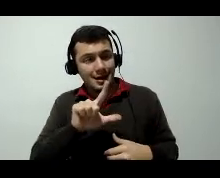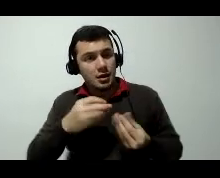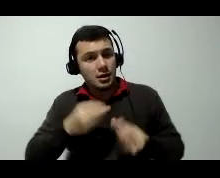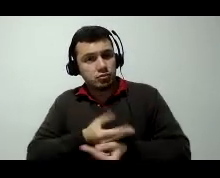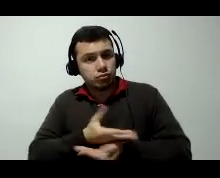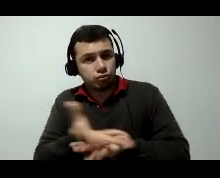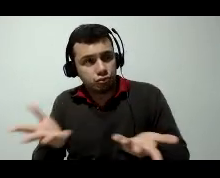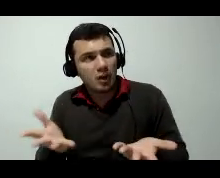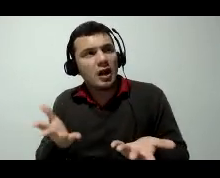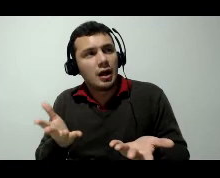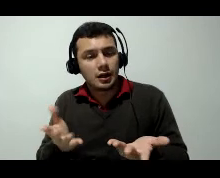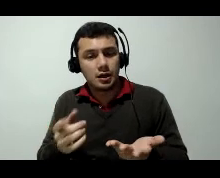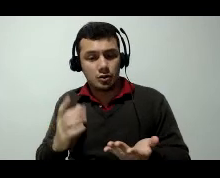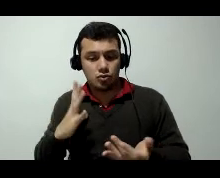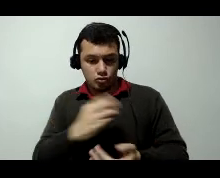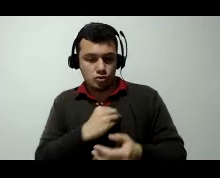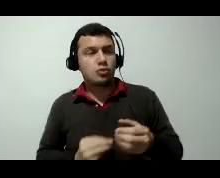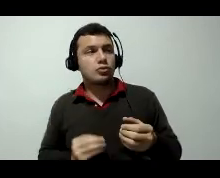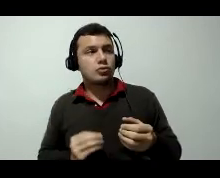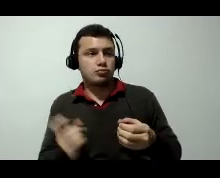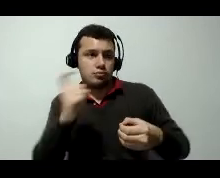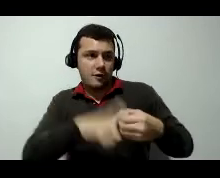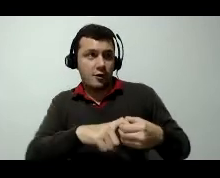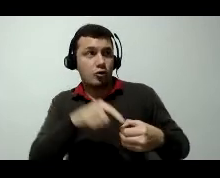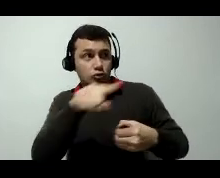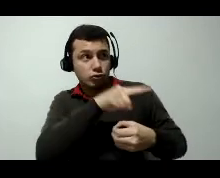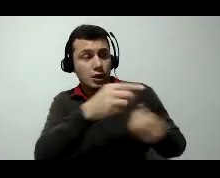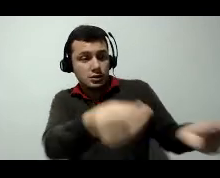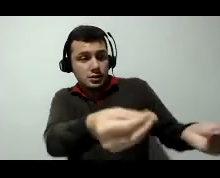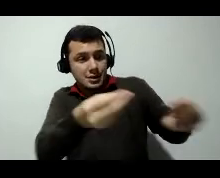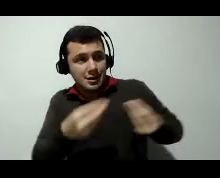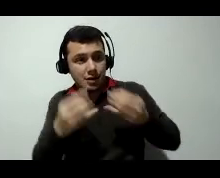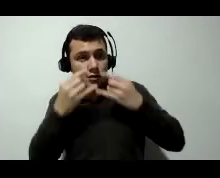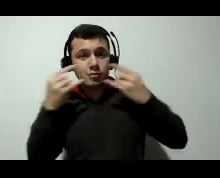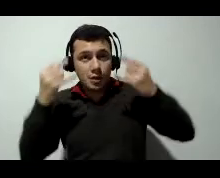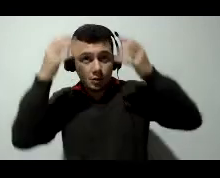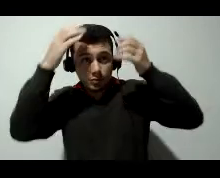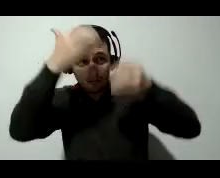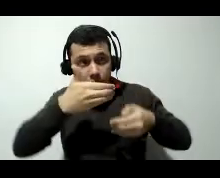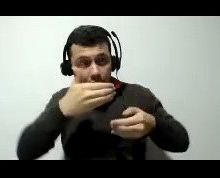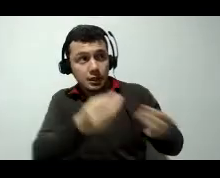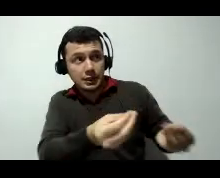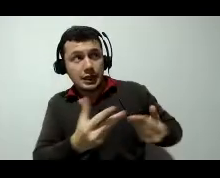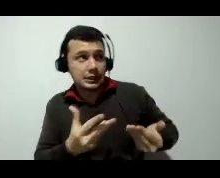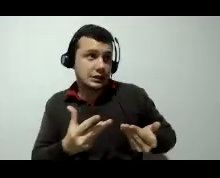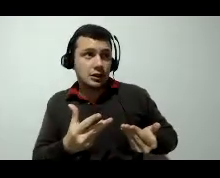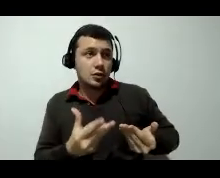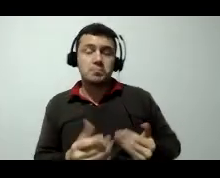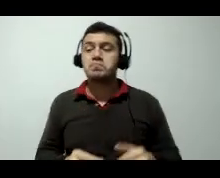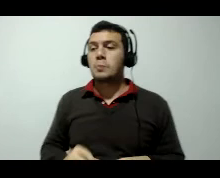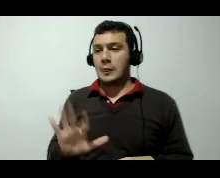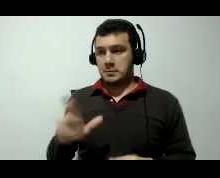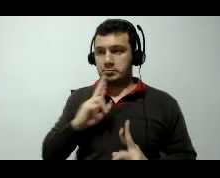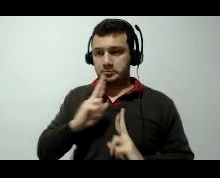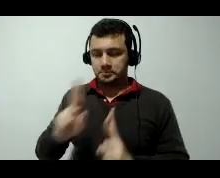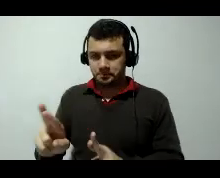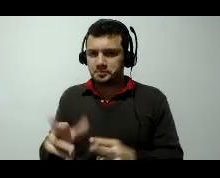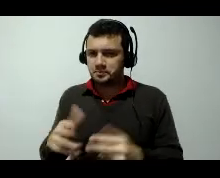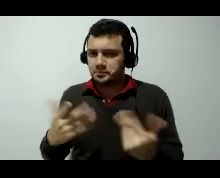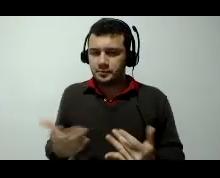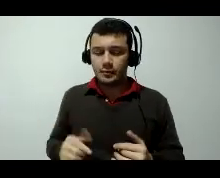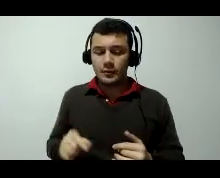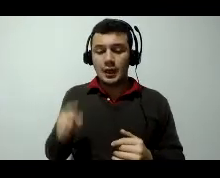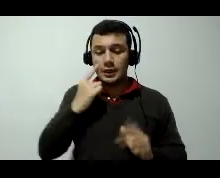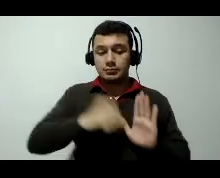como afiliados de ustedes? Zoraida, hay que tener en cuenta los nuevos lineamientos que salieron y es que, sin